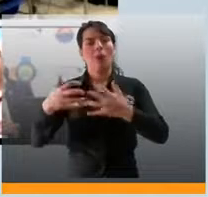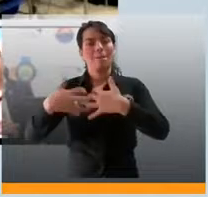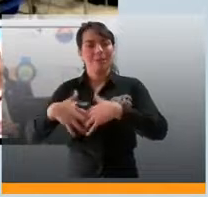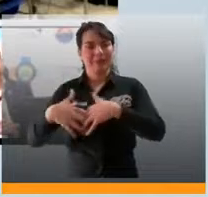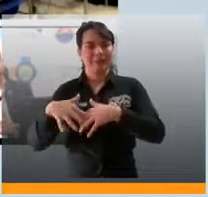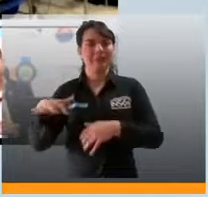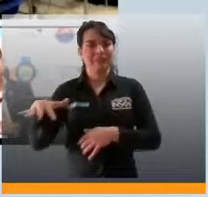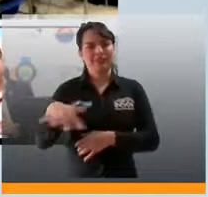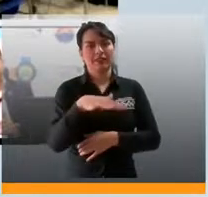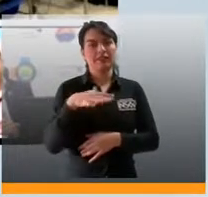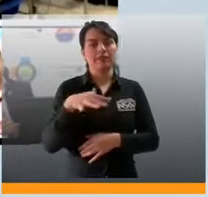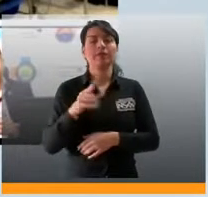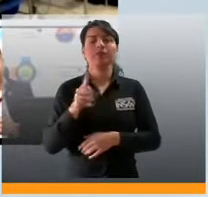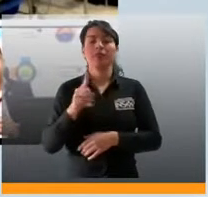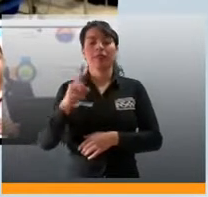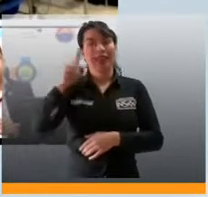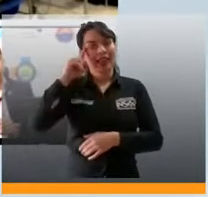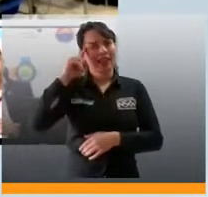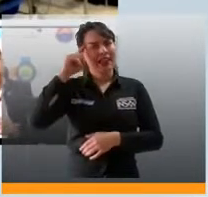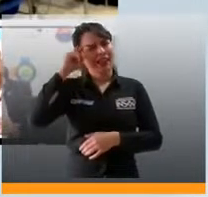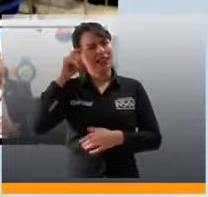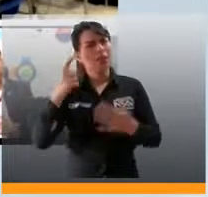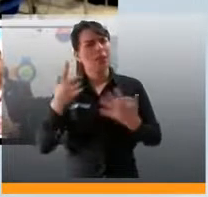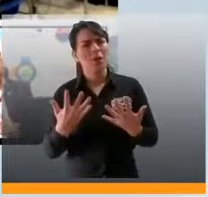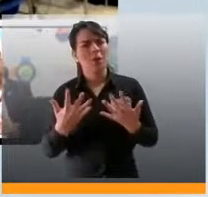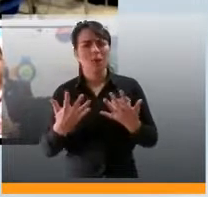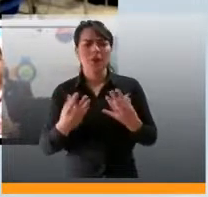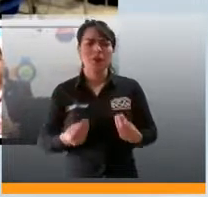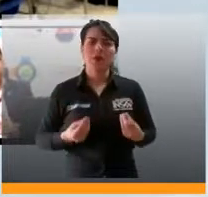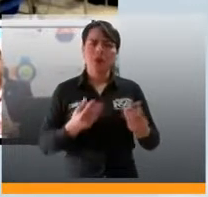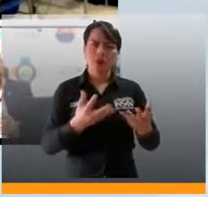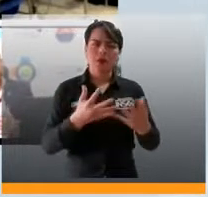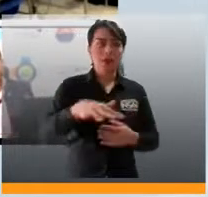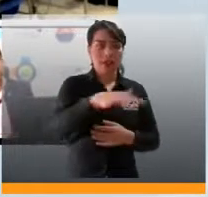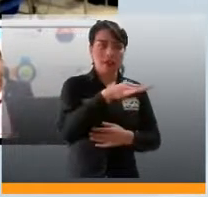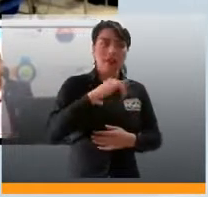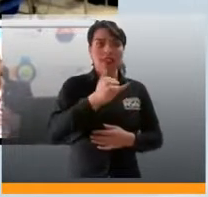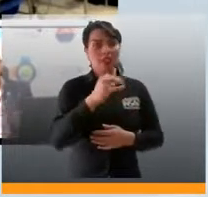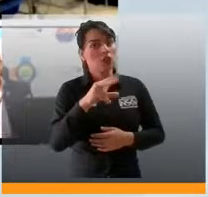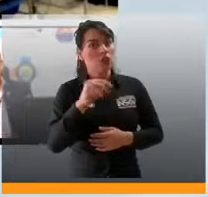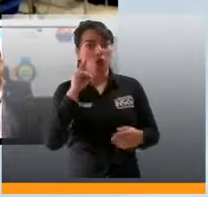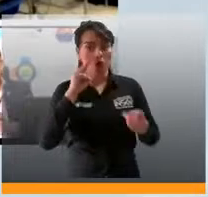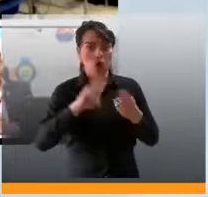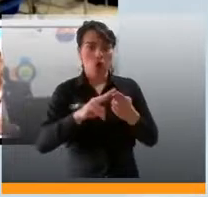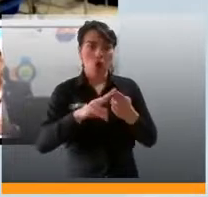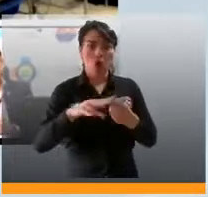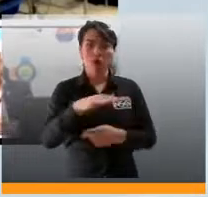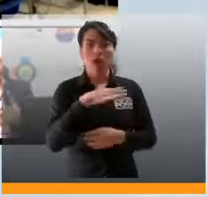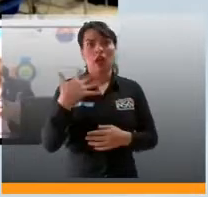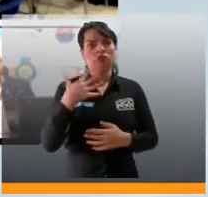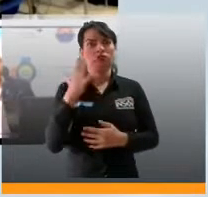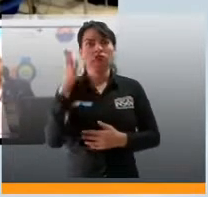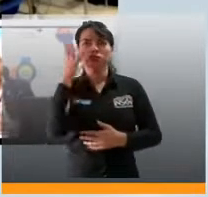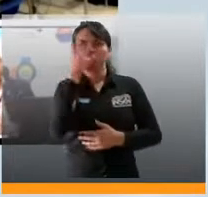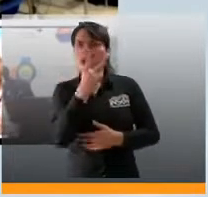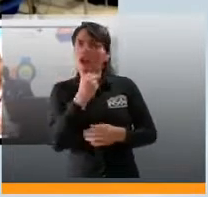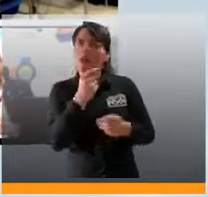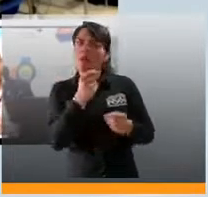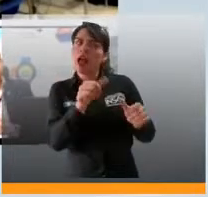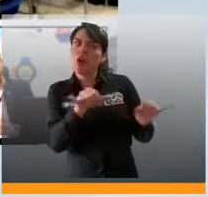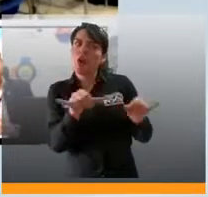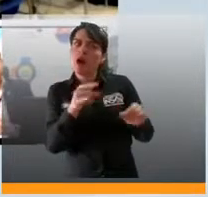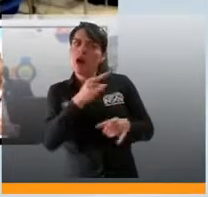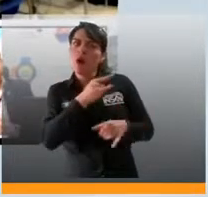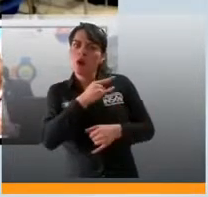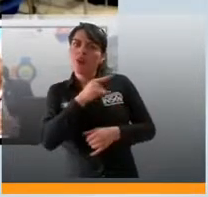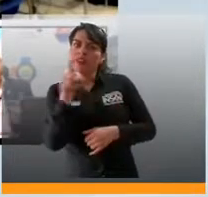era cómo le hacemos sentir, dice usted que conoce nuestro campus, nuestra universidad, que tiene un campus muy bonito como el de muchas otras universidades, pero el nuestro